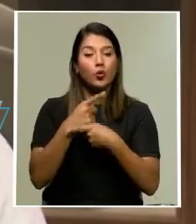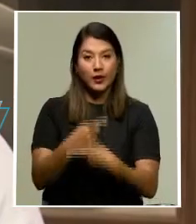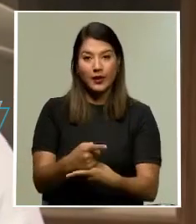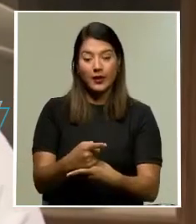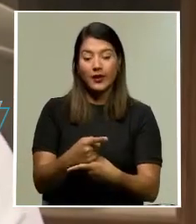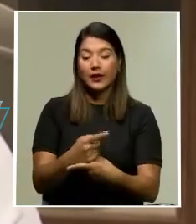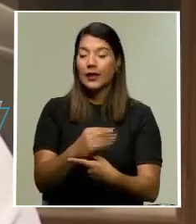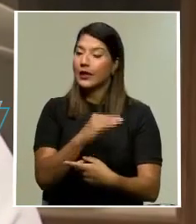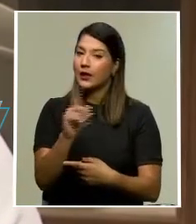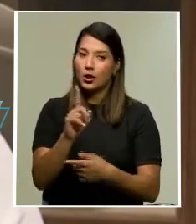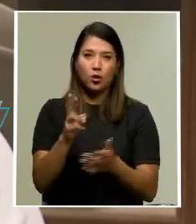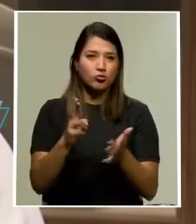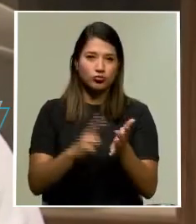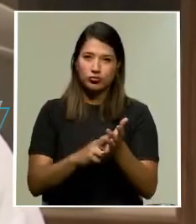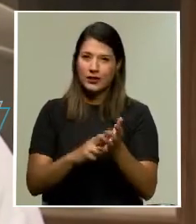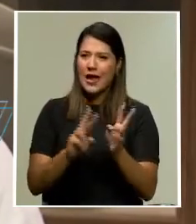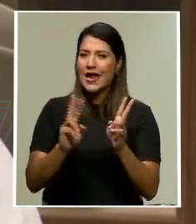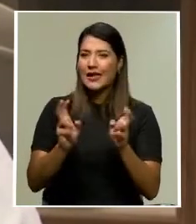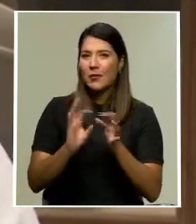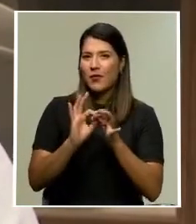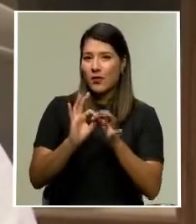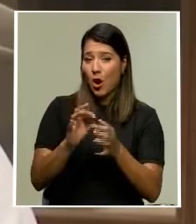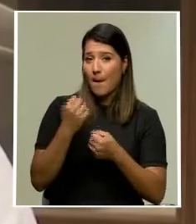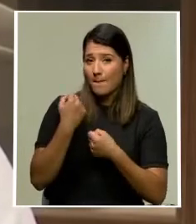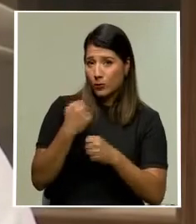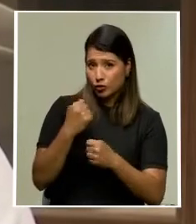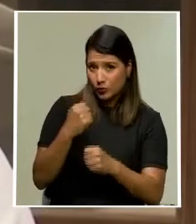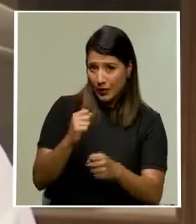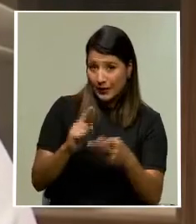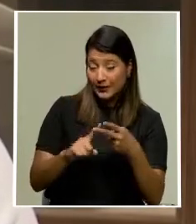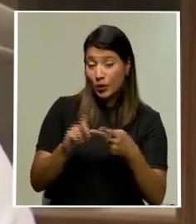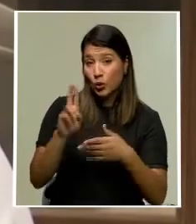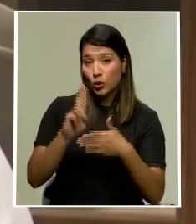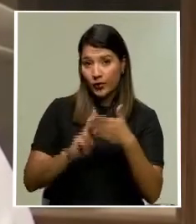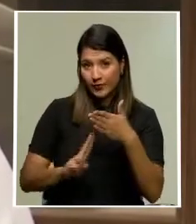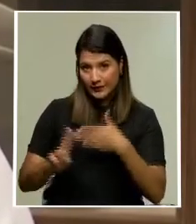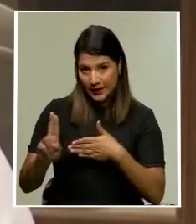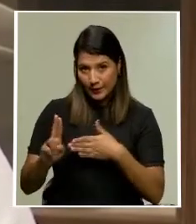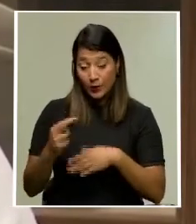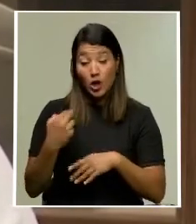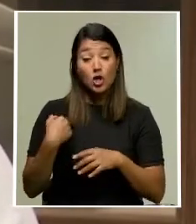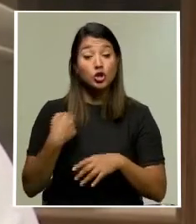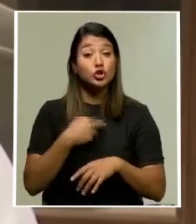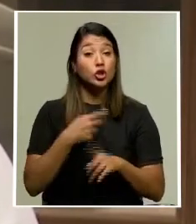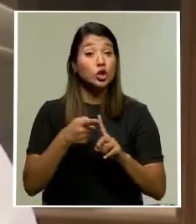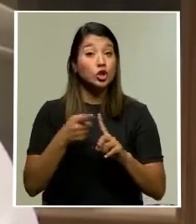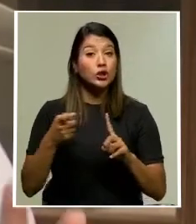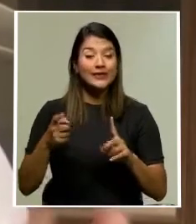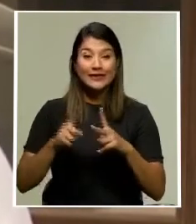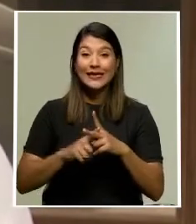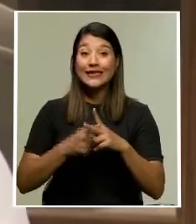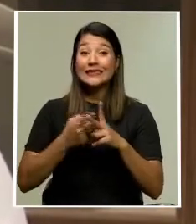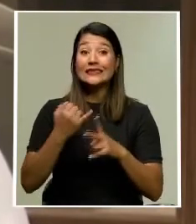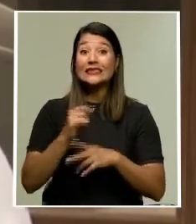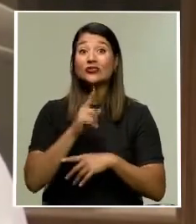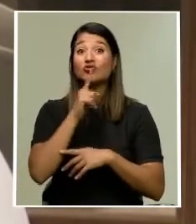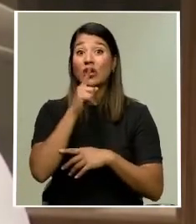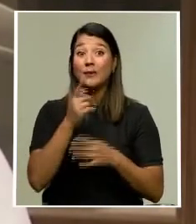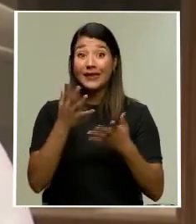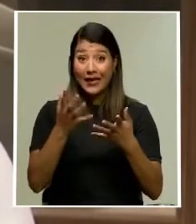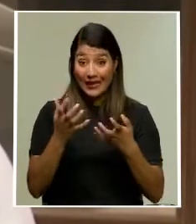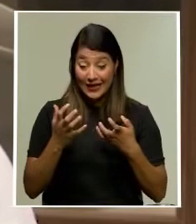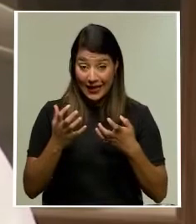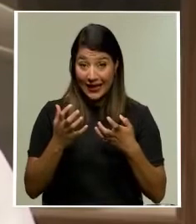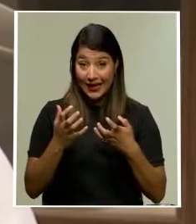en la parte de las municipalidades, o como usted está diciendo, también la de las universidades. Nosotros desde el principio dijimos de que si realmente querían hacer un